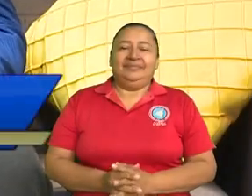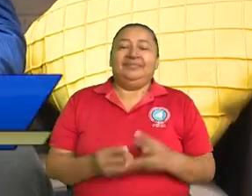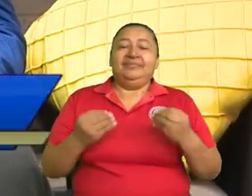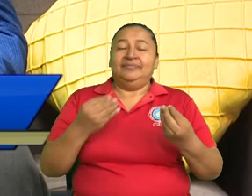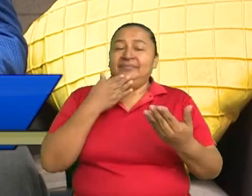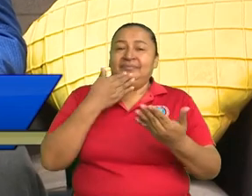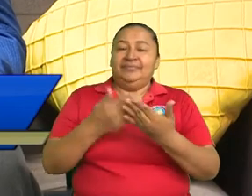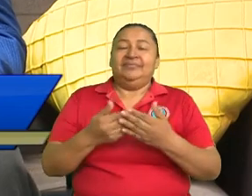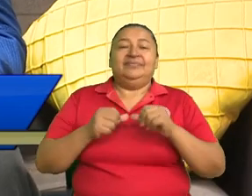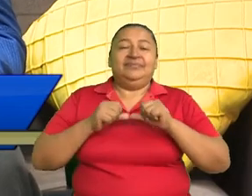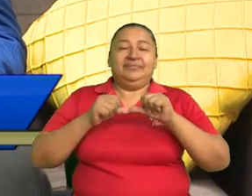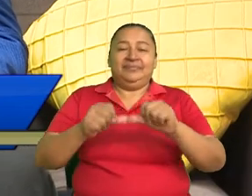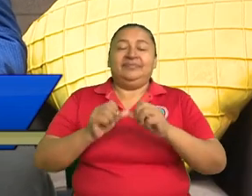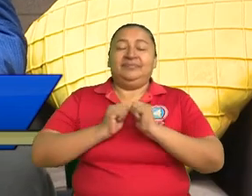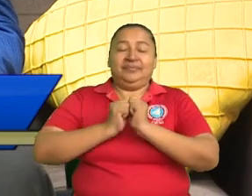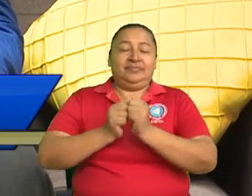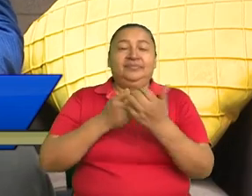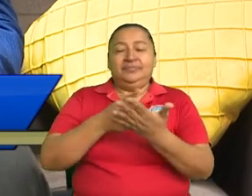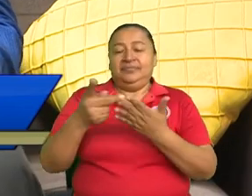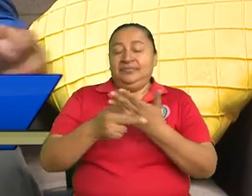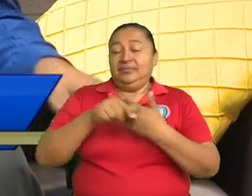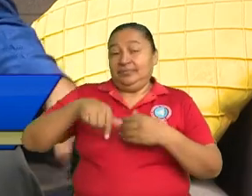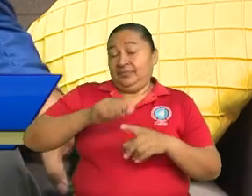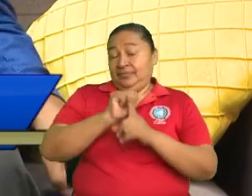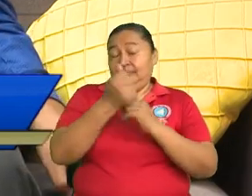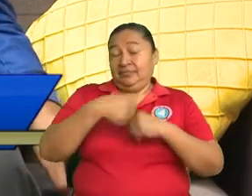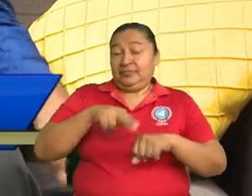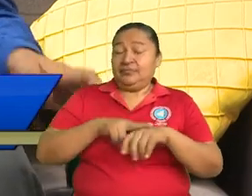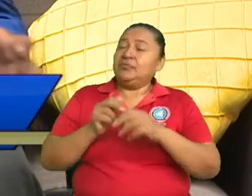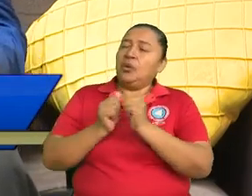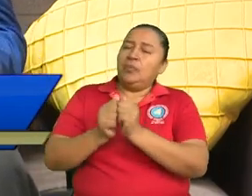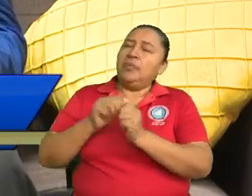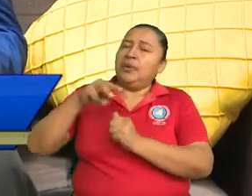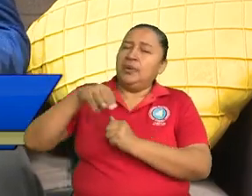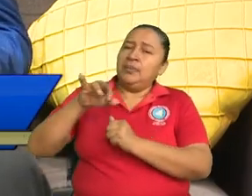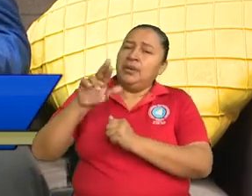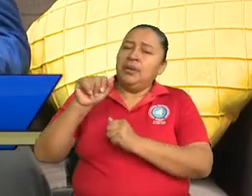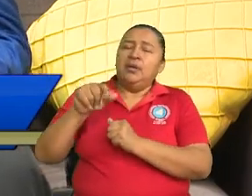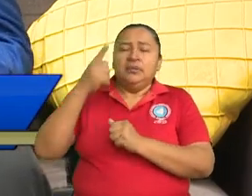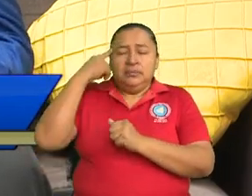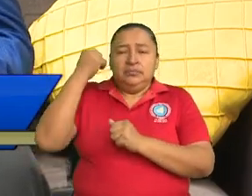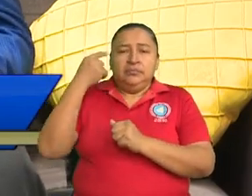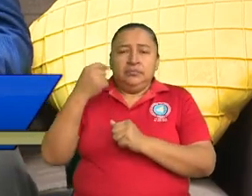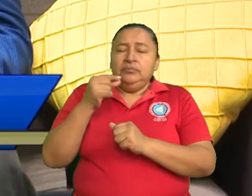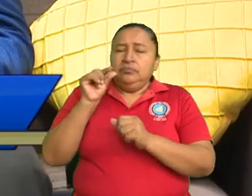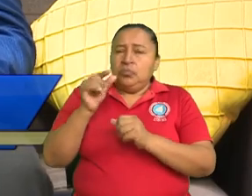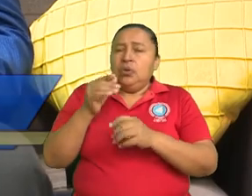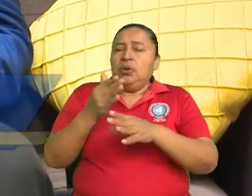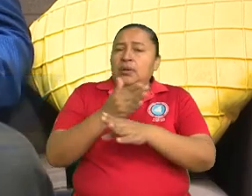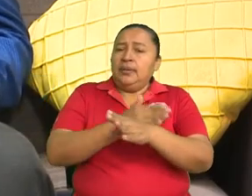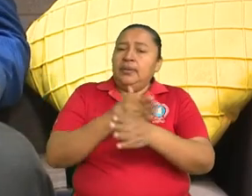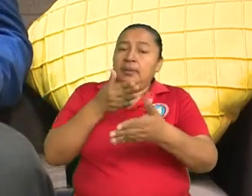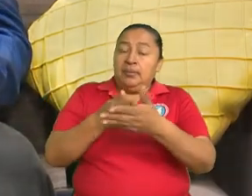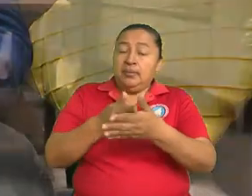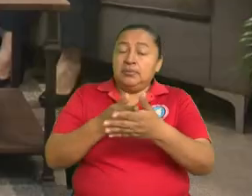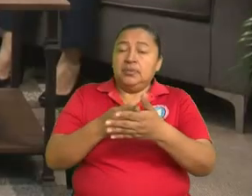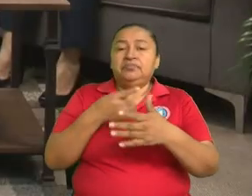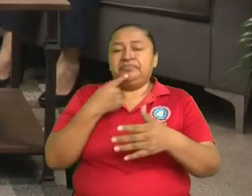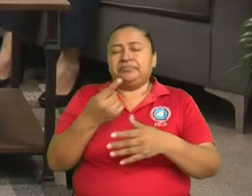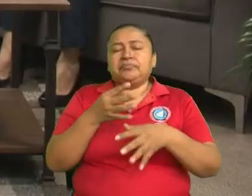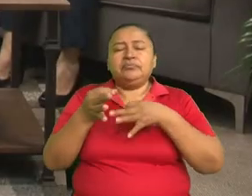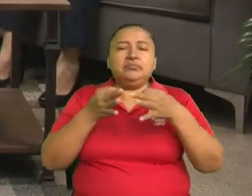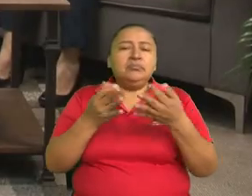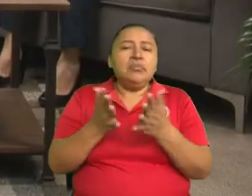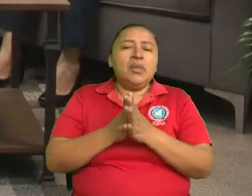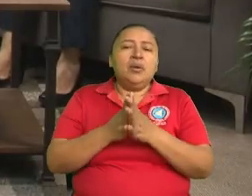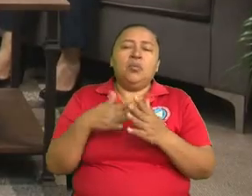Muchísimas gracias por continuar acompañándonos en su programa desde el Parlamento. Compañera Miriam, entender un poquito ese aspecto que les mencionaba, ¿no?, antes de irnos a la pausa.